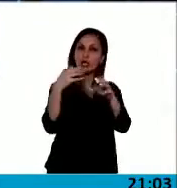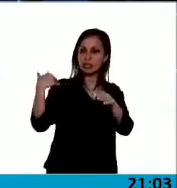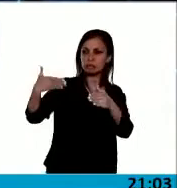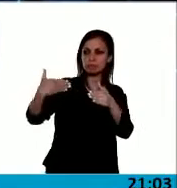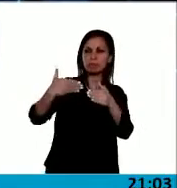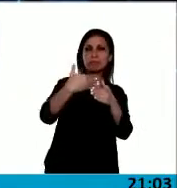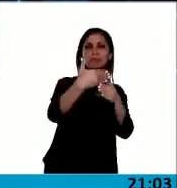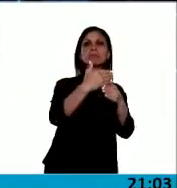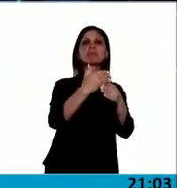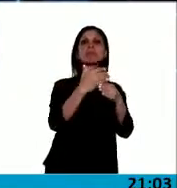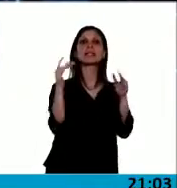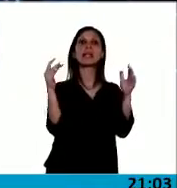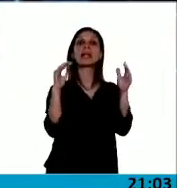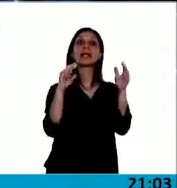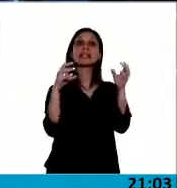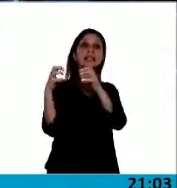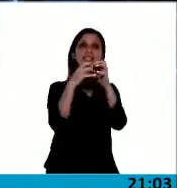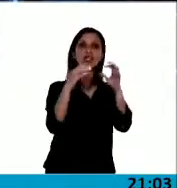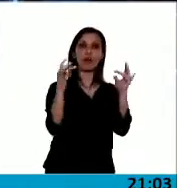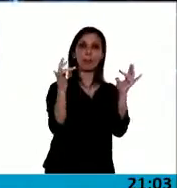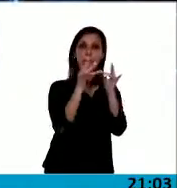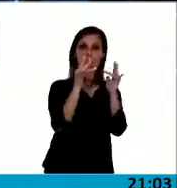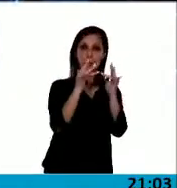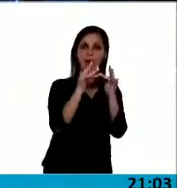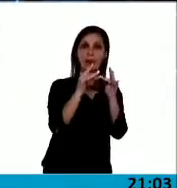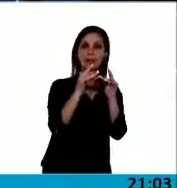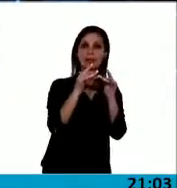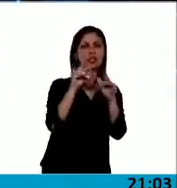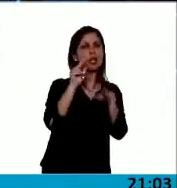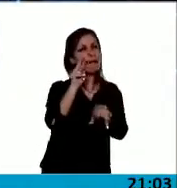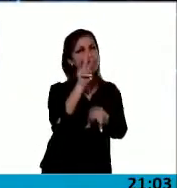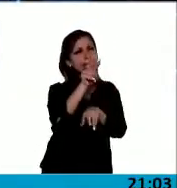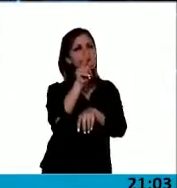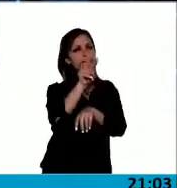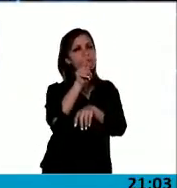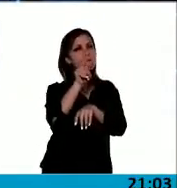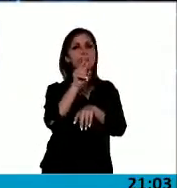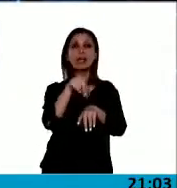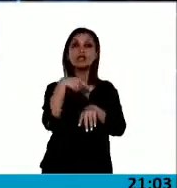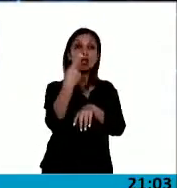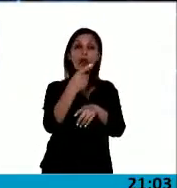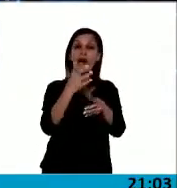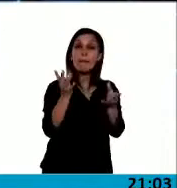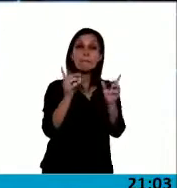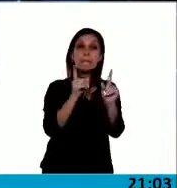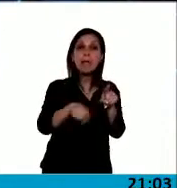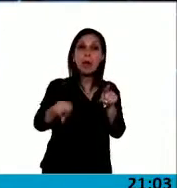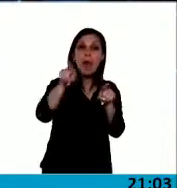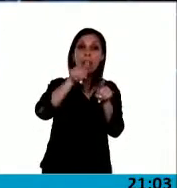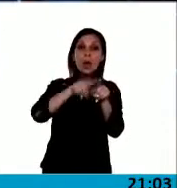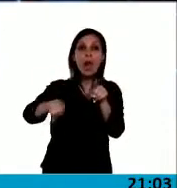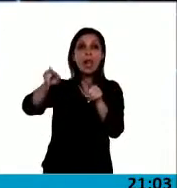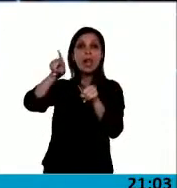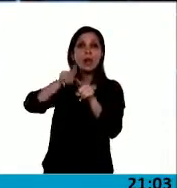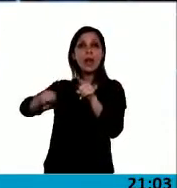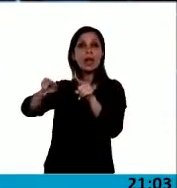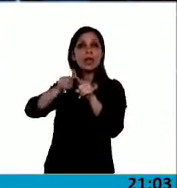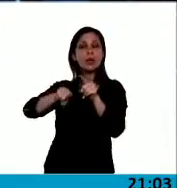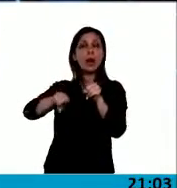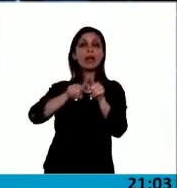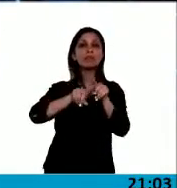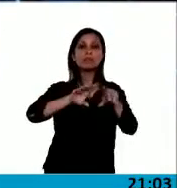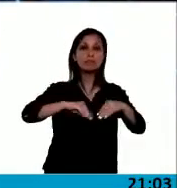sesiones virtuales que estamos llevando adelante, y todas tienen una misma mecánica, y todas tienen un mismo final.